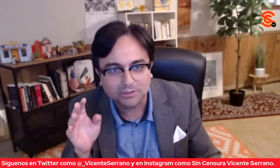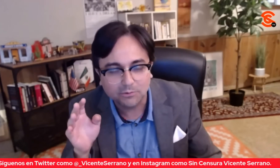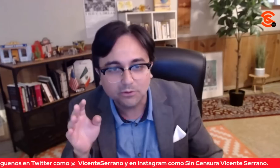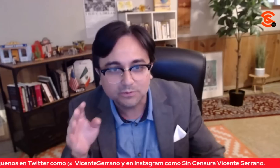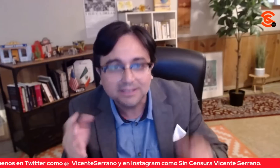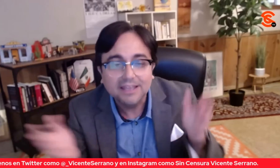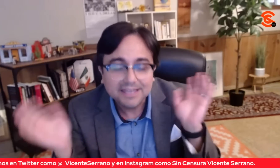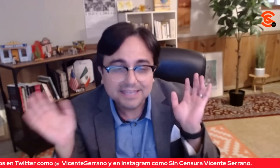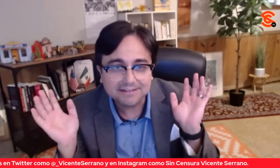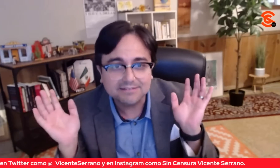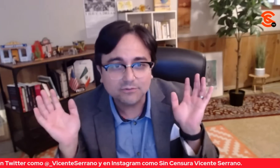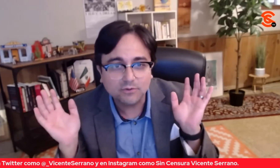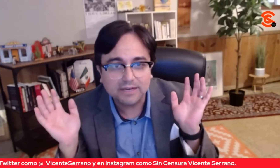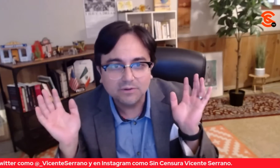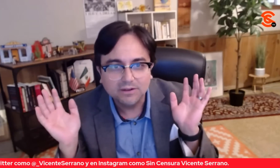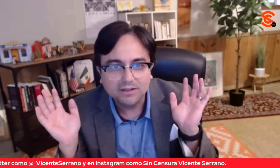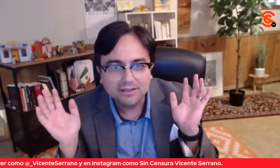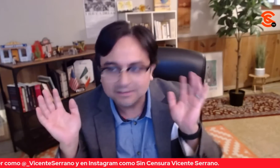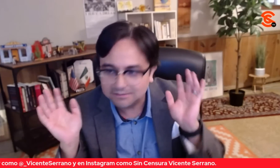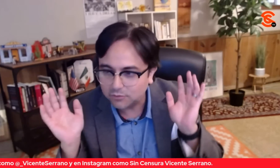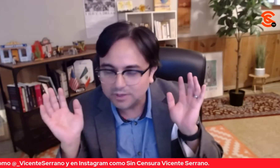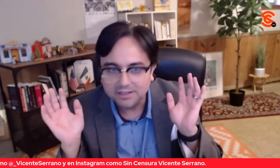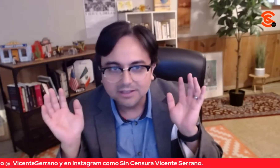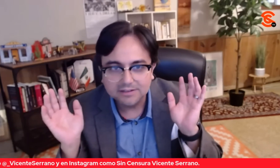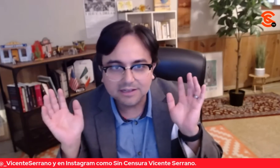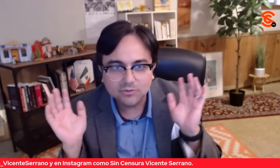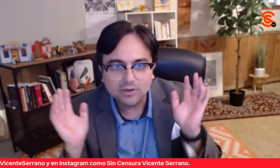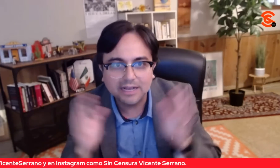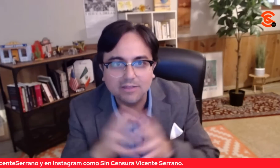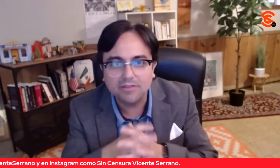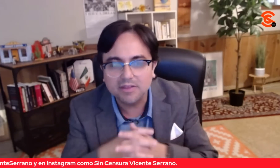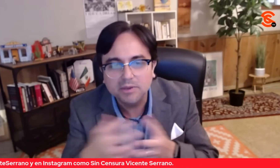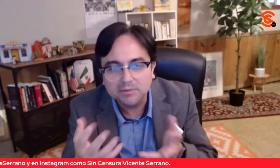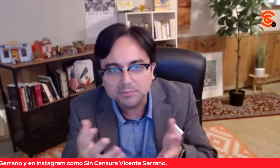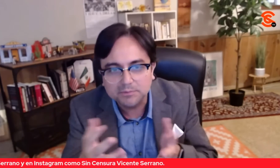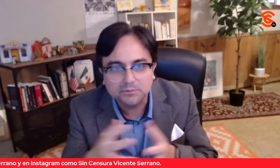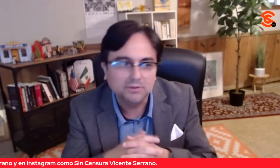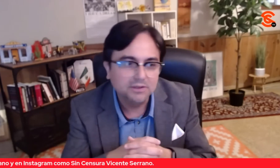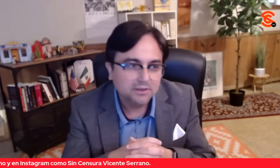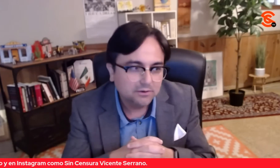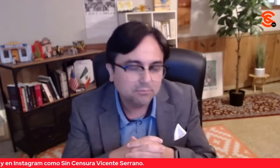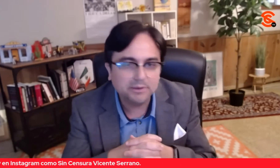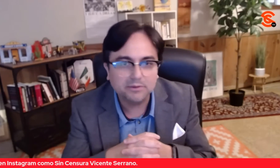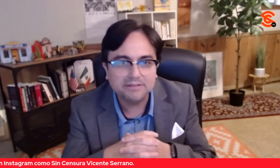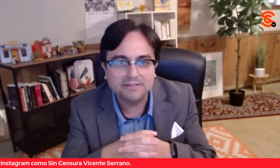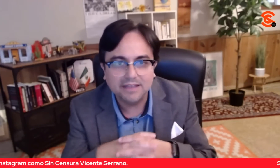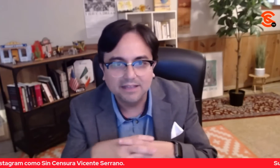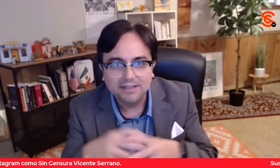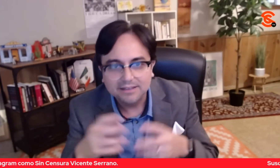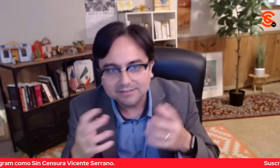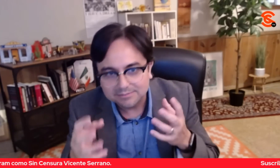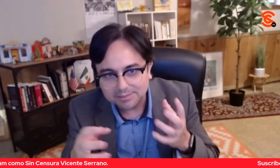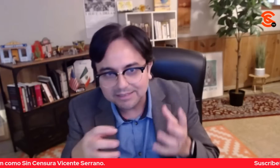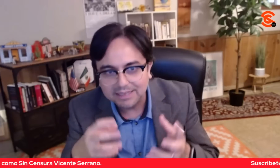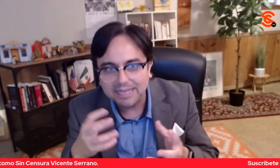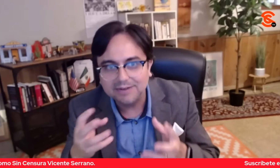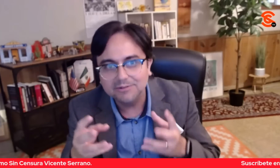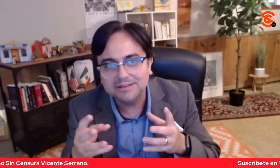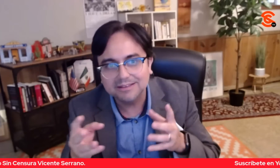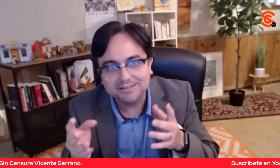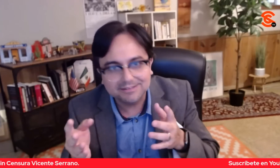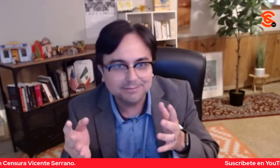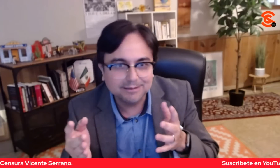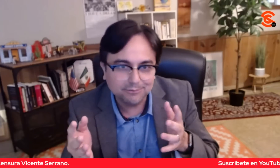Jacobo Zabludovsky, y en eso se fue, ¿no? En eso se fue, dejando un legado de, bueno, pues un periodista